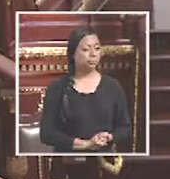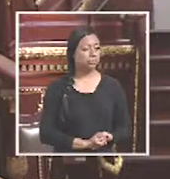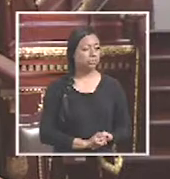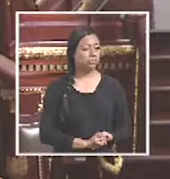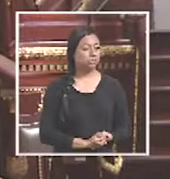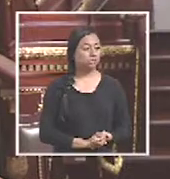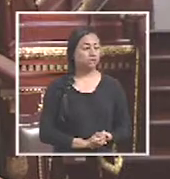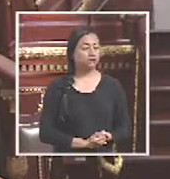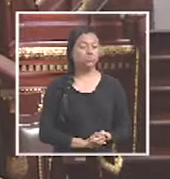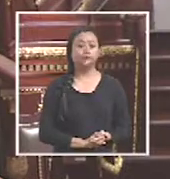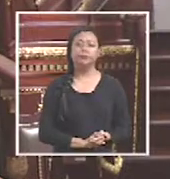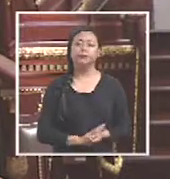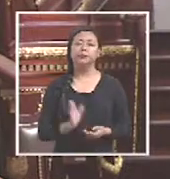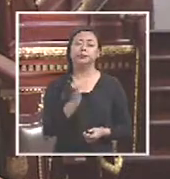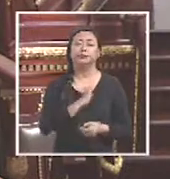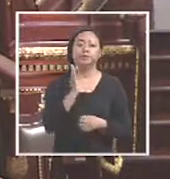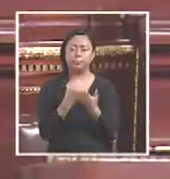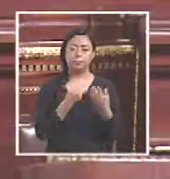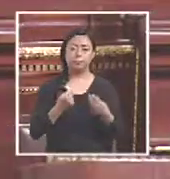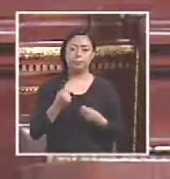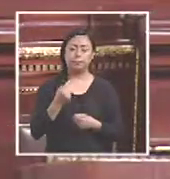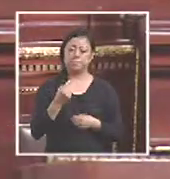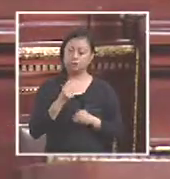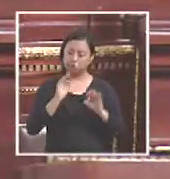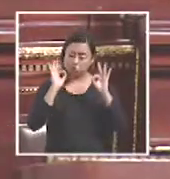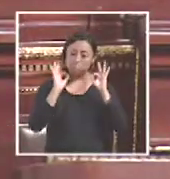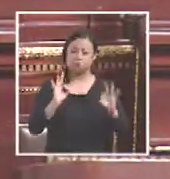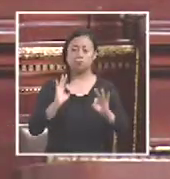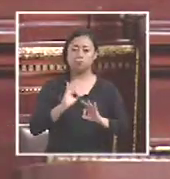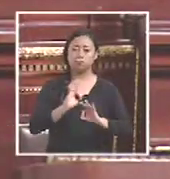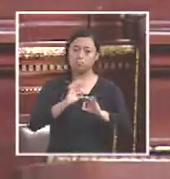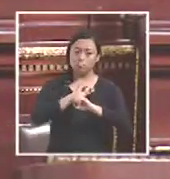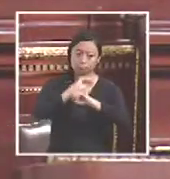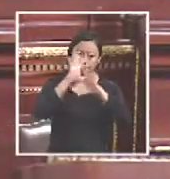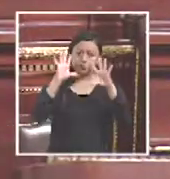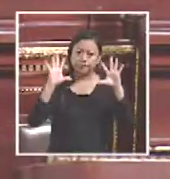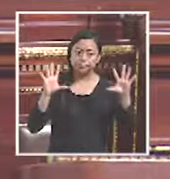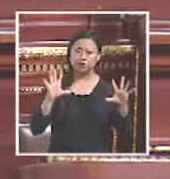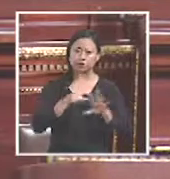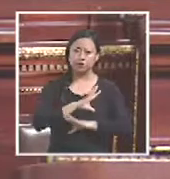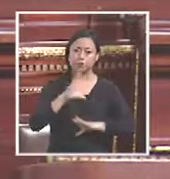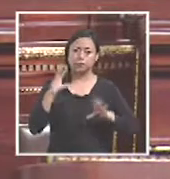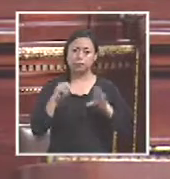procesos de licitación se apeguen a 3 principios: difusión de las bases de licitación,